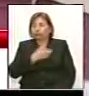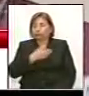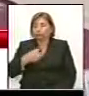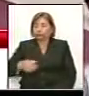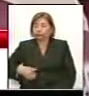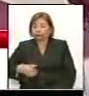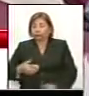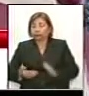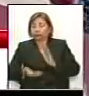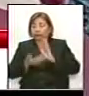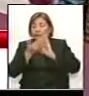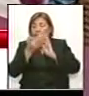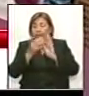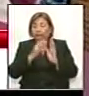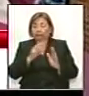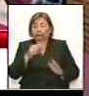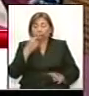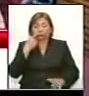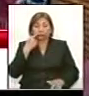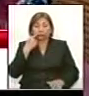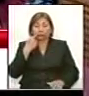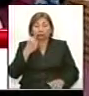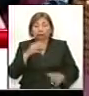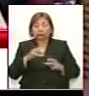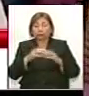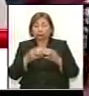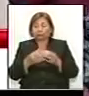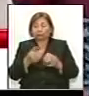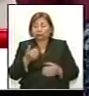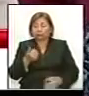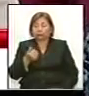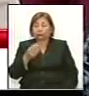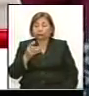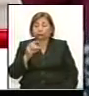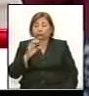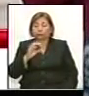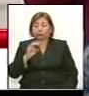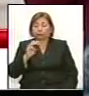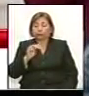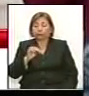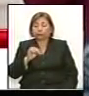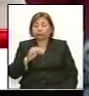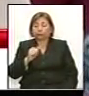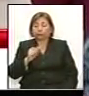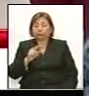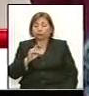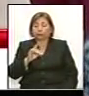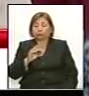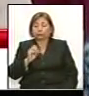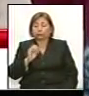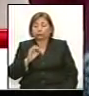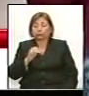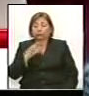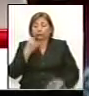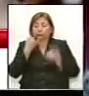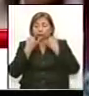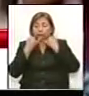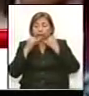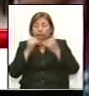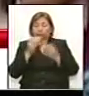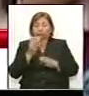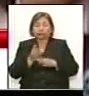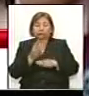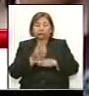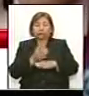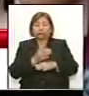la presencia del secretario general de la Comisión ad hoc, que es el señor Mauricio González Angulo, para que nos informe sobre lo avanzado